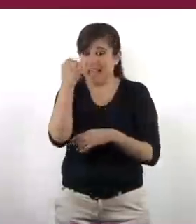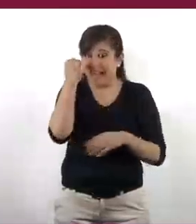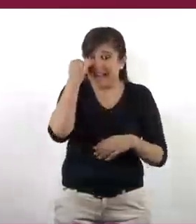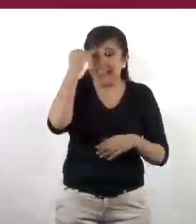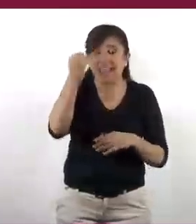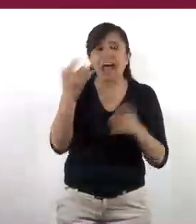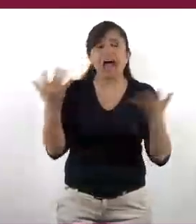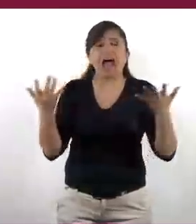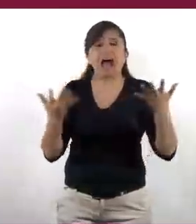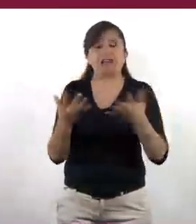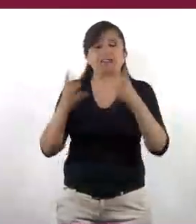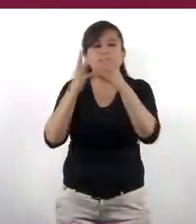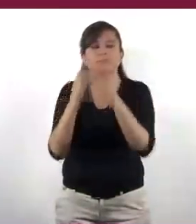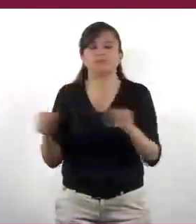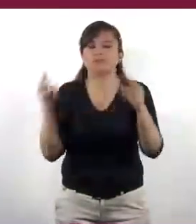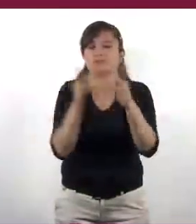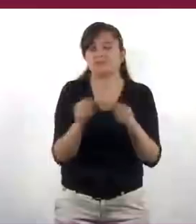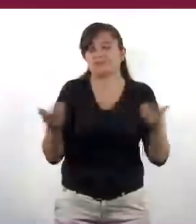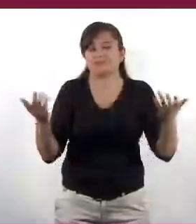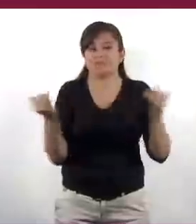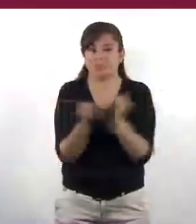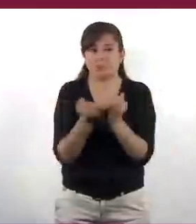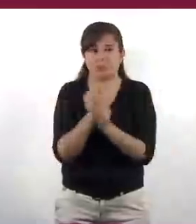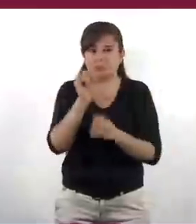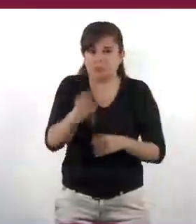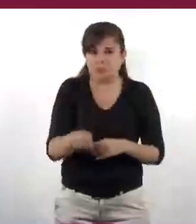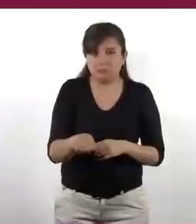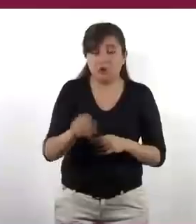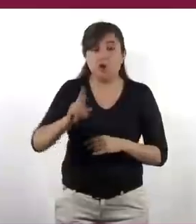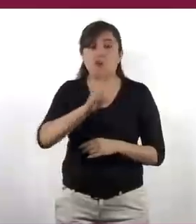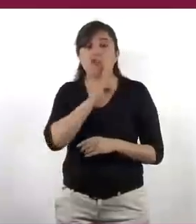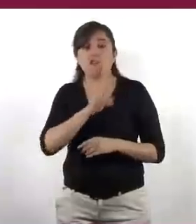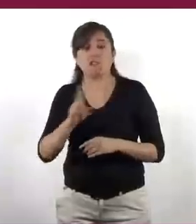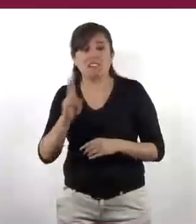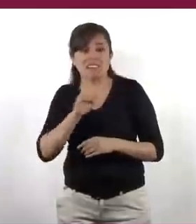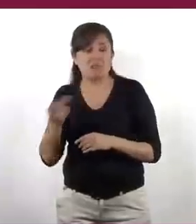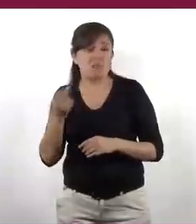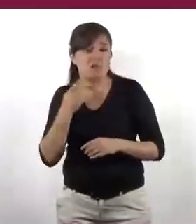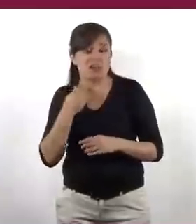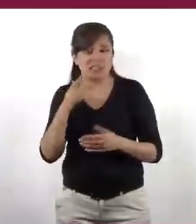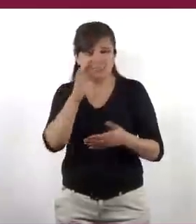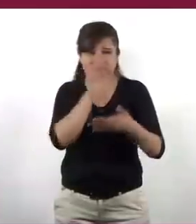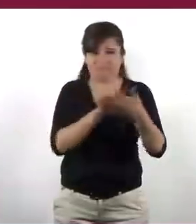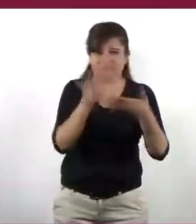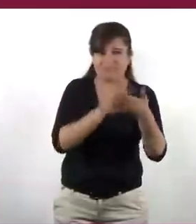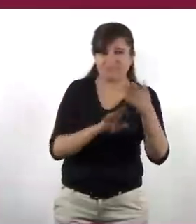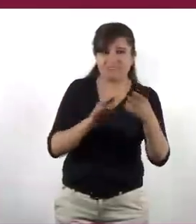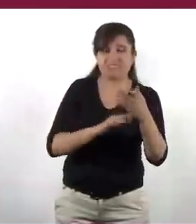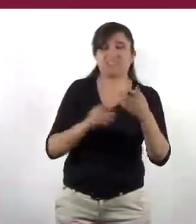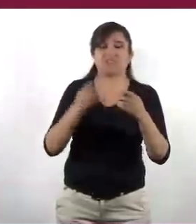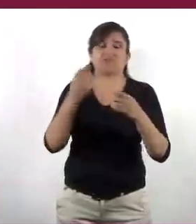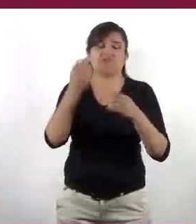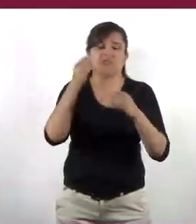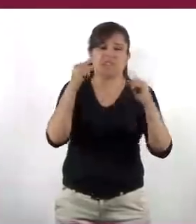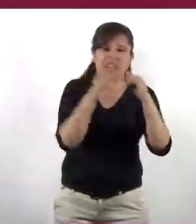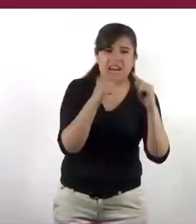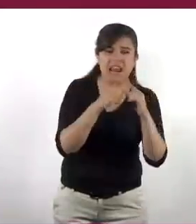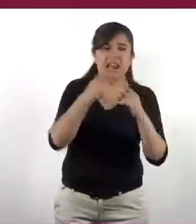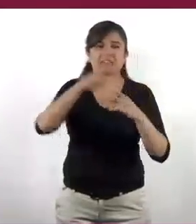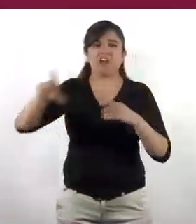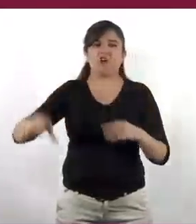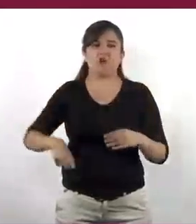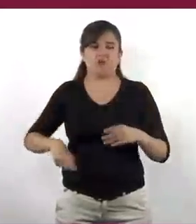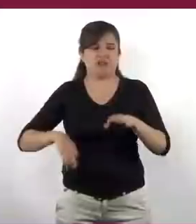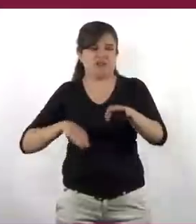se diseminaron de todas formas. Las noticias políticas fueron leídas por clérigos y funcionarios.